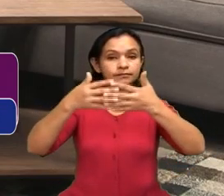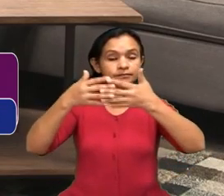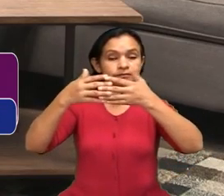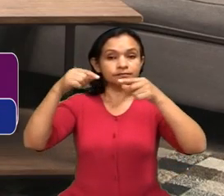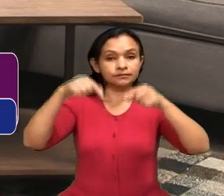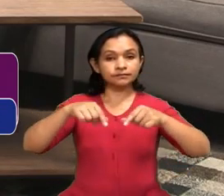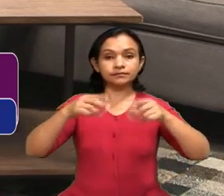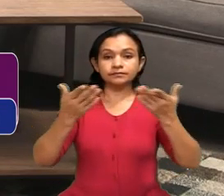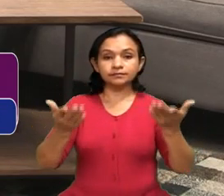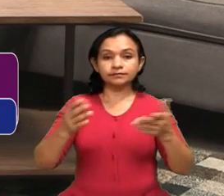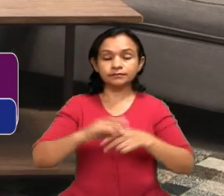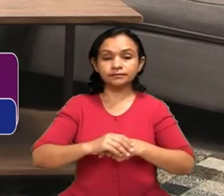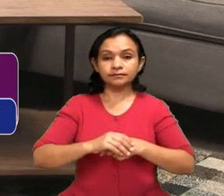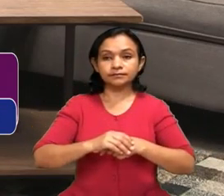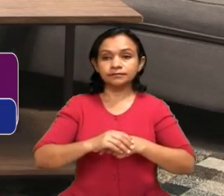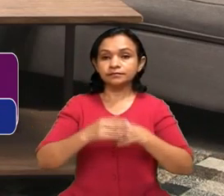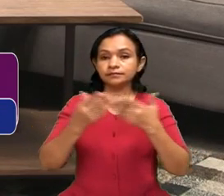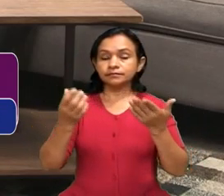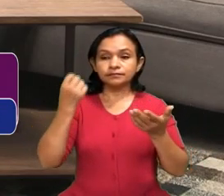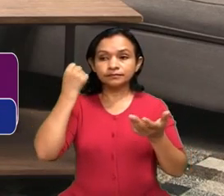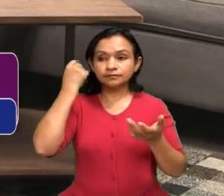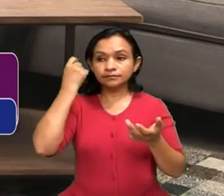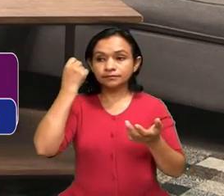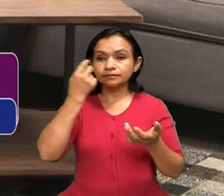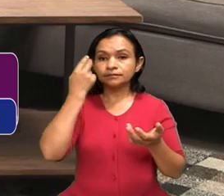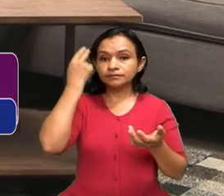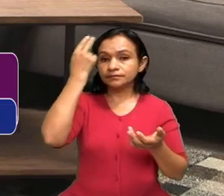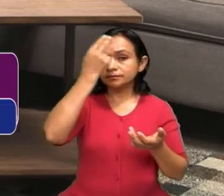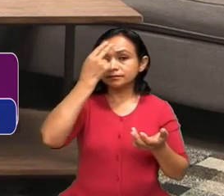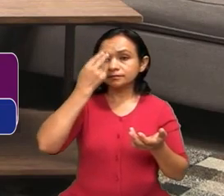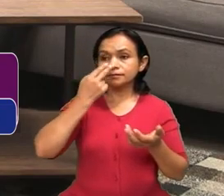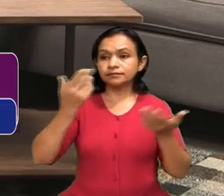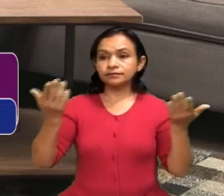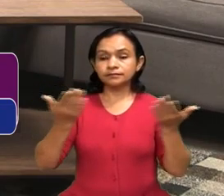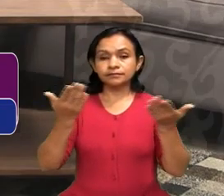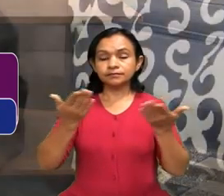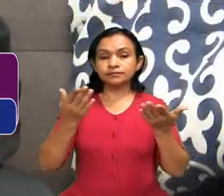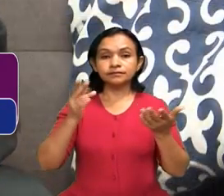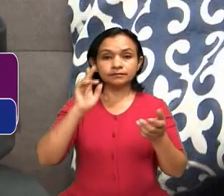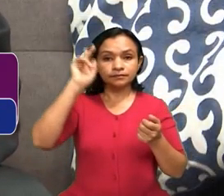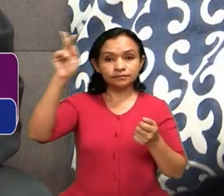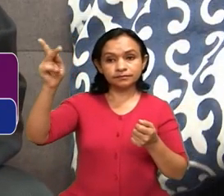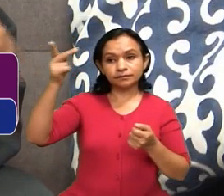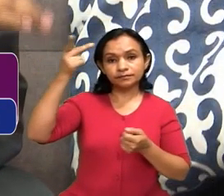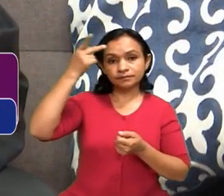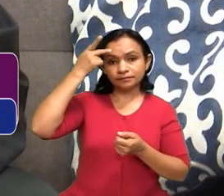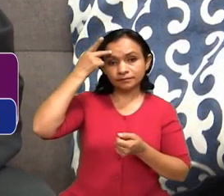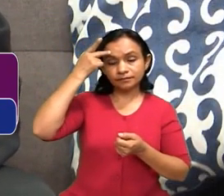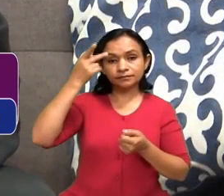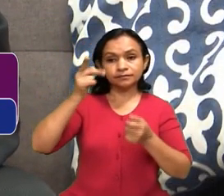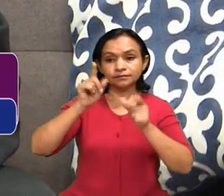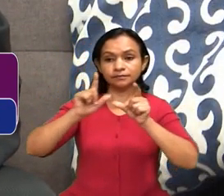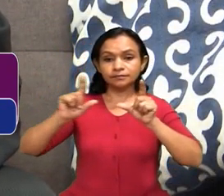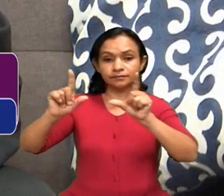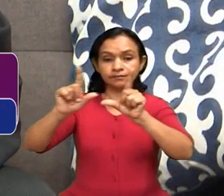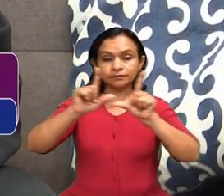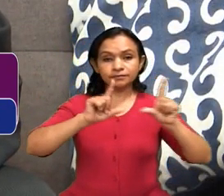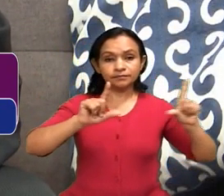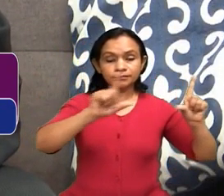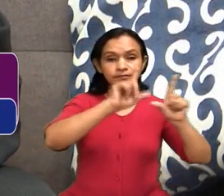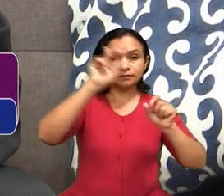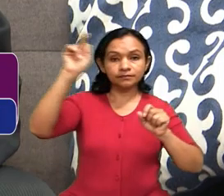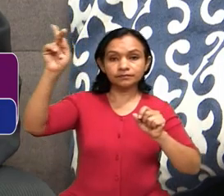norteamericano. Y dentro de esa dinámica, entender, y le pregunto a partir de la, y en calidad de político, ¿no? Los espacios